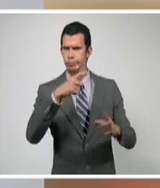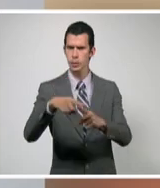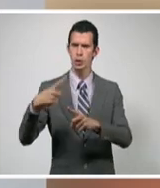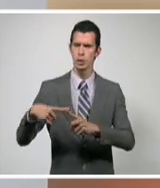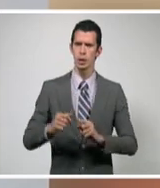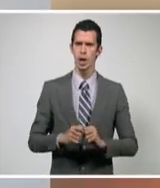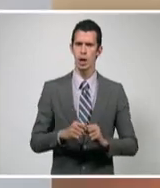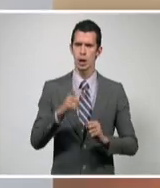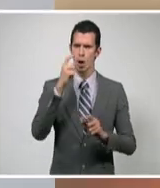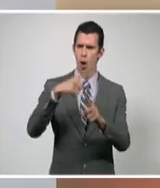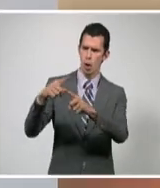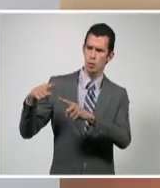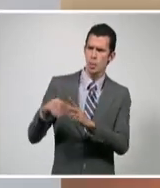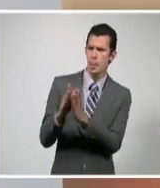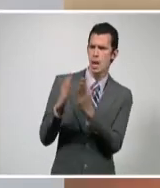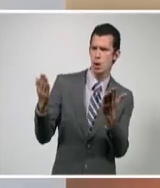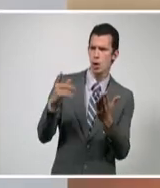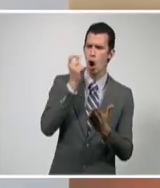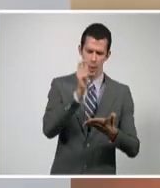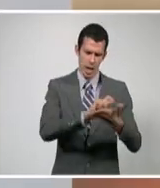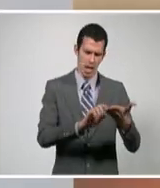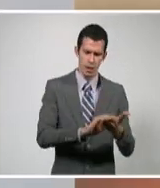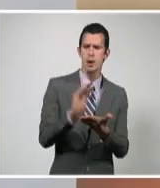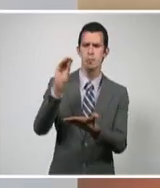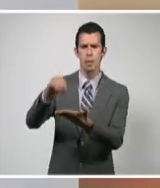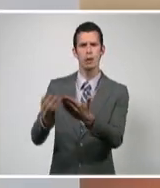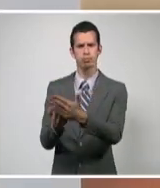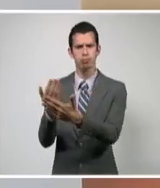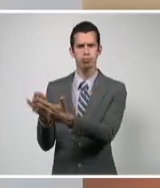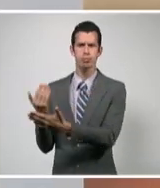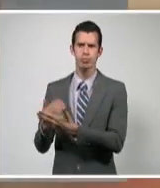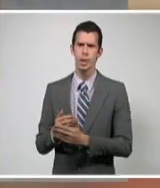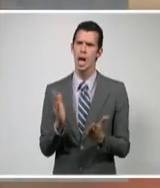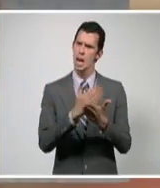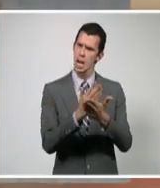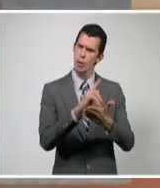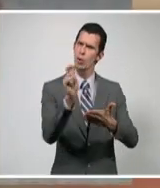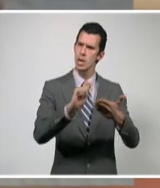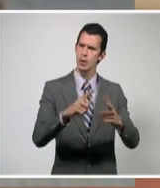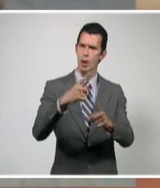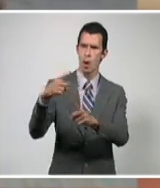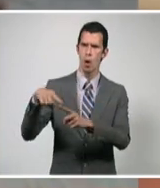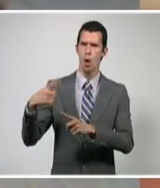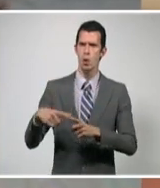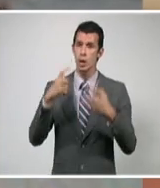y revistas cubanas. Además de sus muchos libros publicados, su obra forma parte de un amplio grupo de